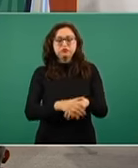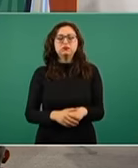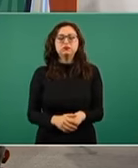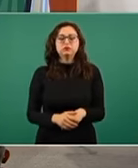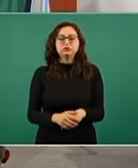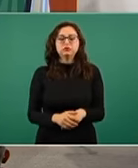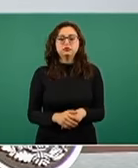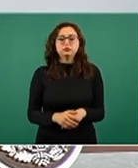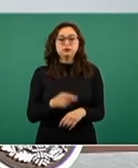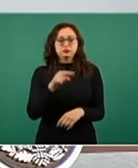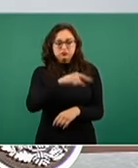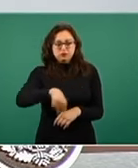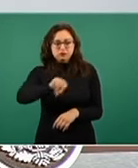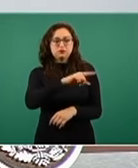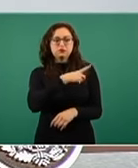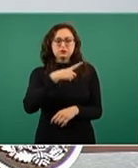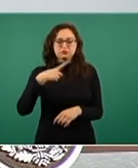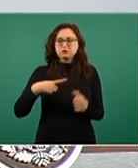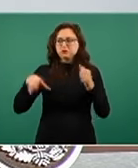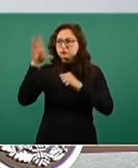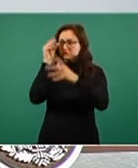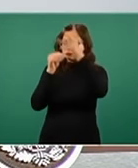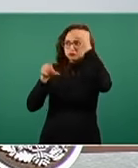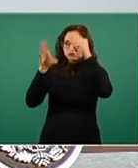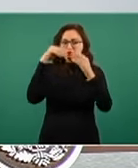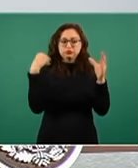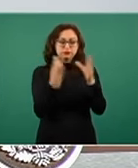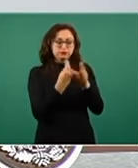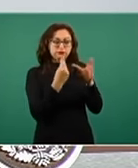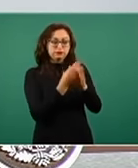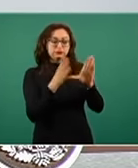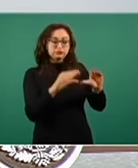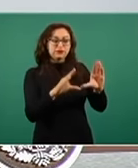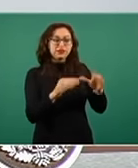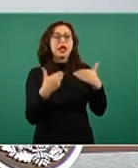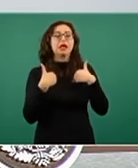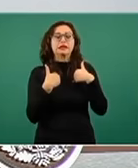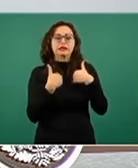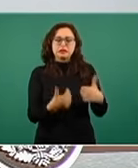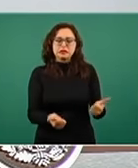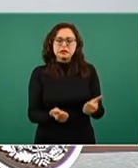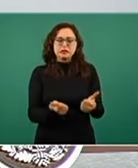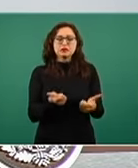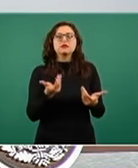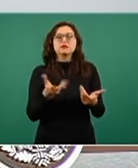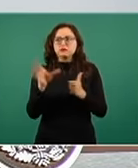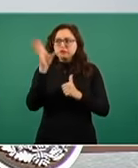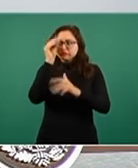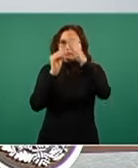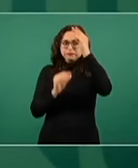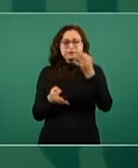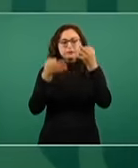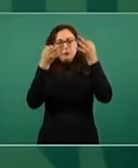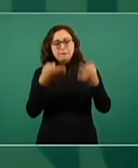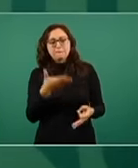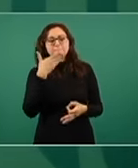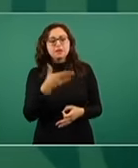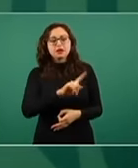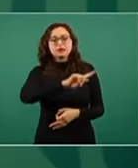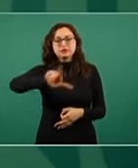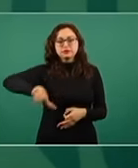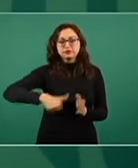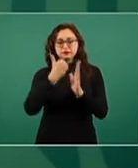Fortaleceremos su profesionalización para la apropiación del conocimiento y vigilaremos la correcta aplicación de los